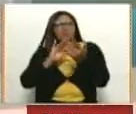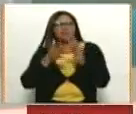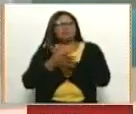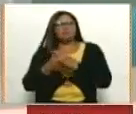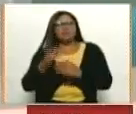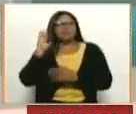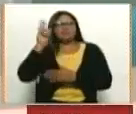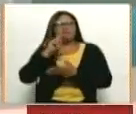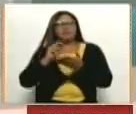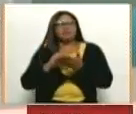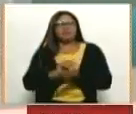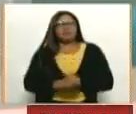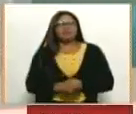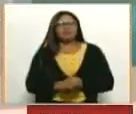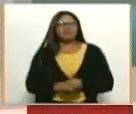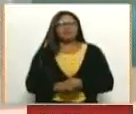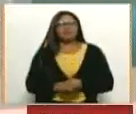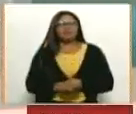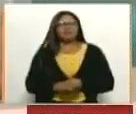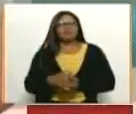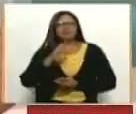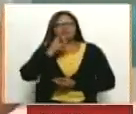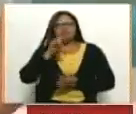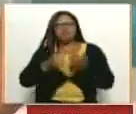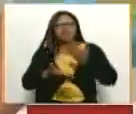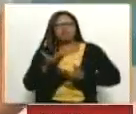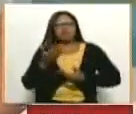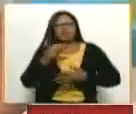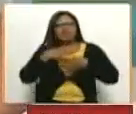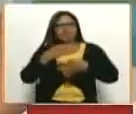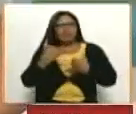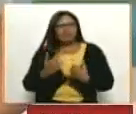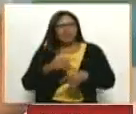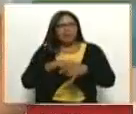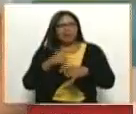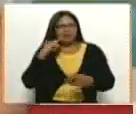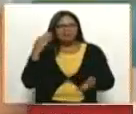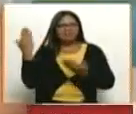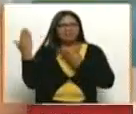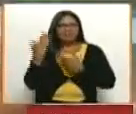la Asamblea Nacional. Ahí está Mariana Mata Dugarte con información importante de interés a esta hora. Mariana, ¿cómo estás? Buen día, adelante, te escuchamos.